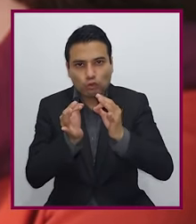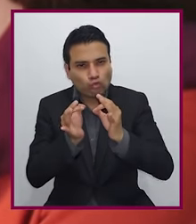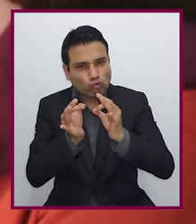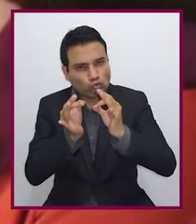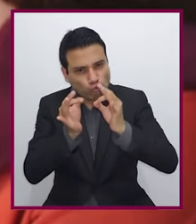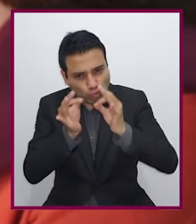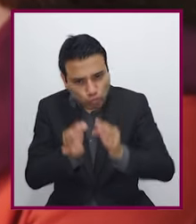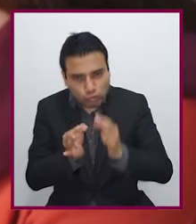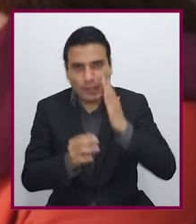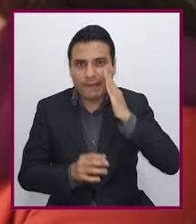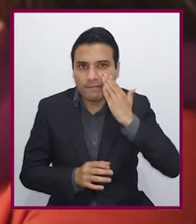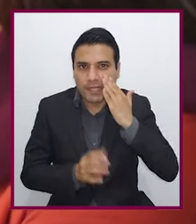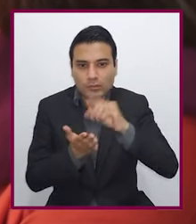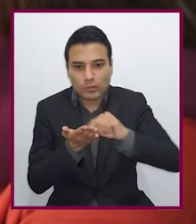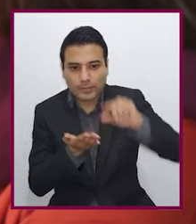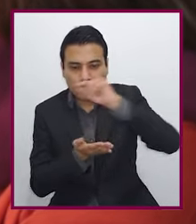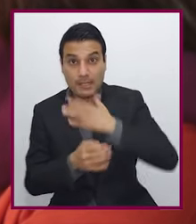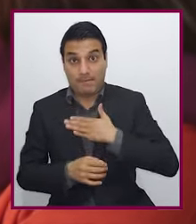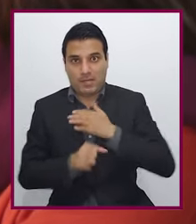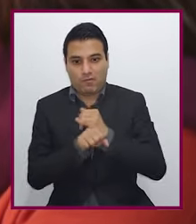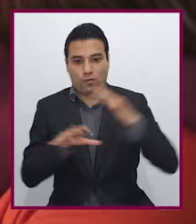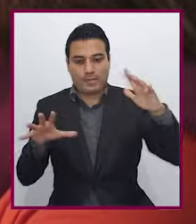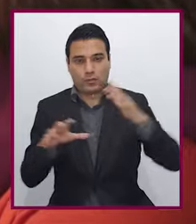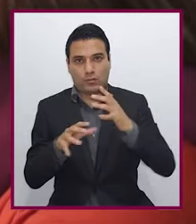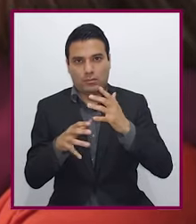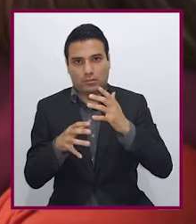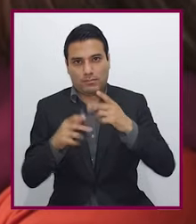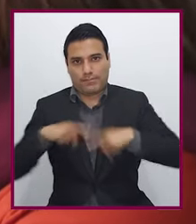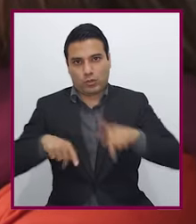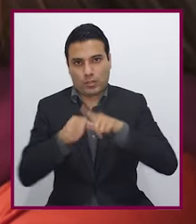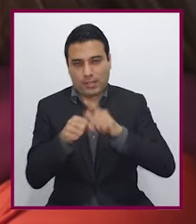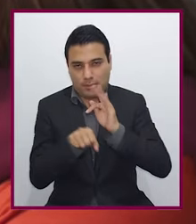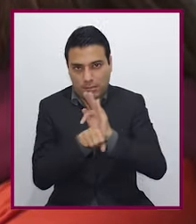y muchas no conocen el uso adecuado de las redes sociales para